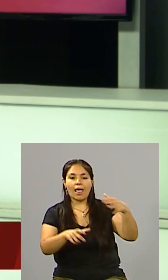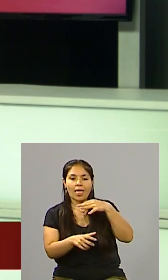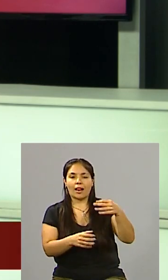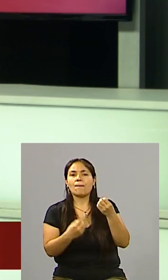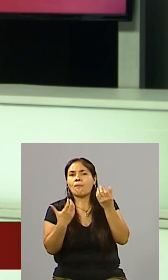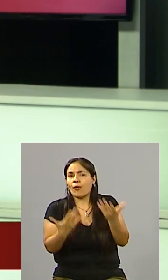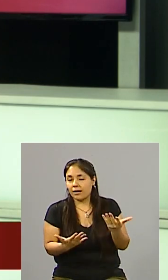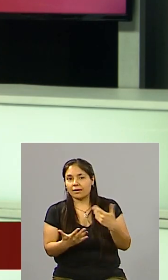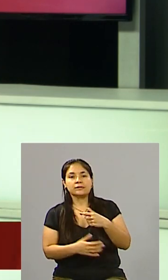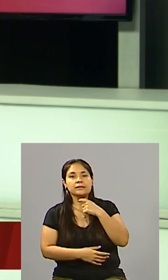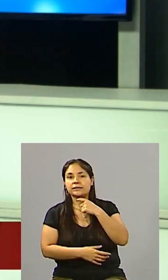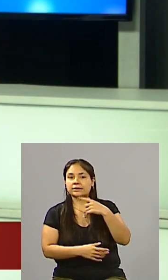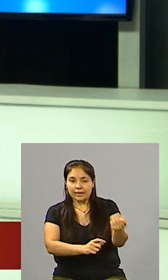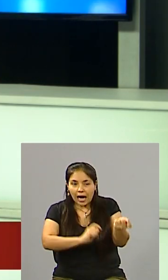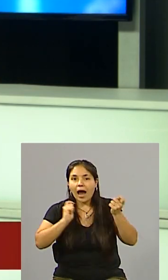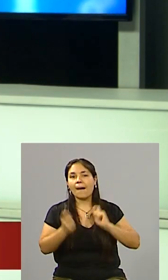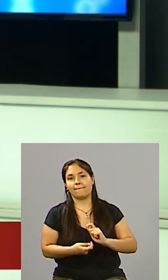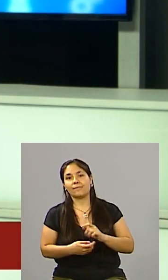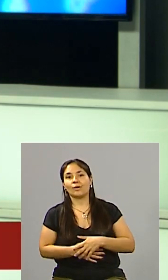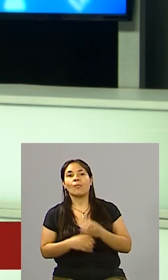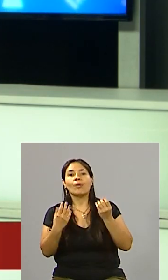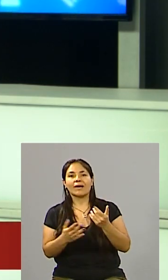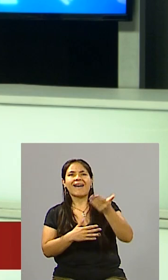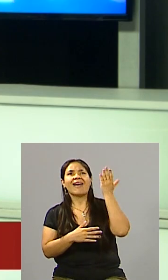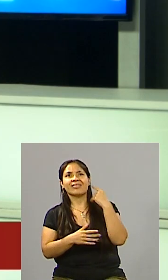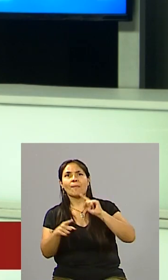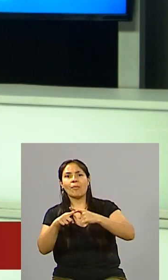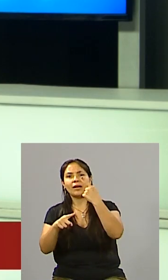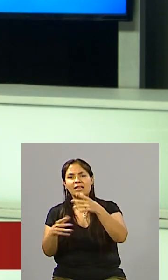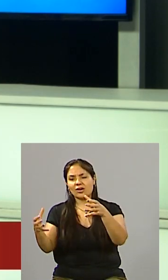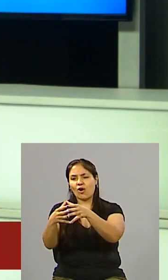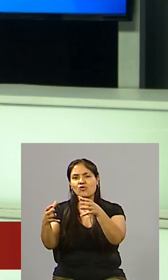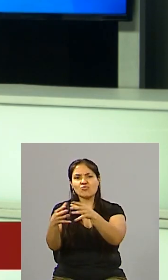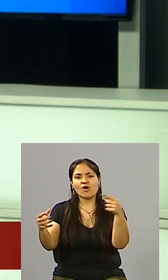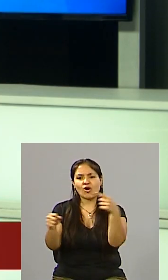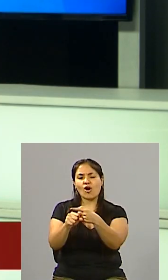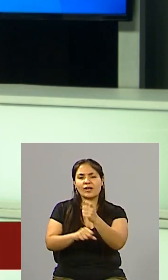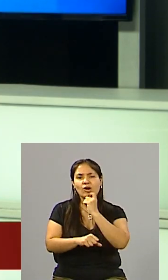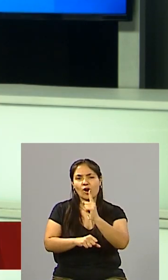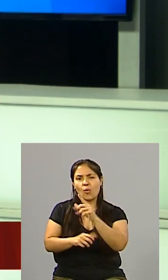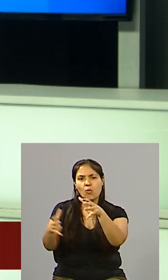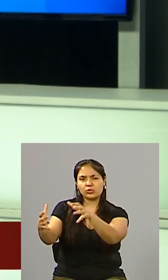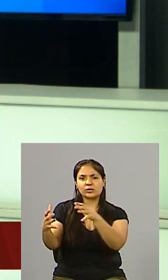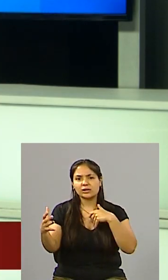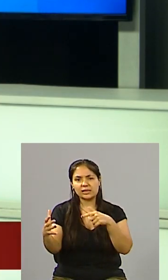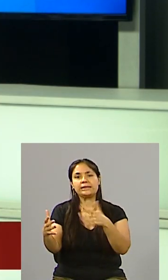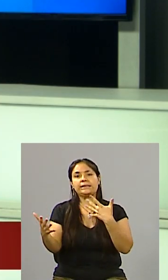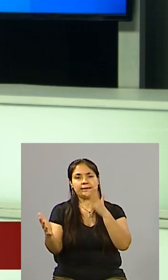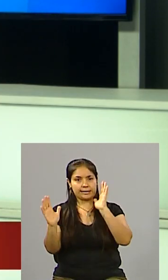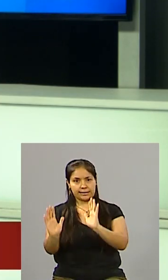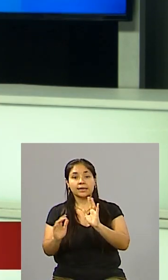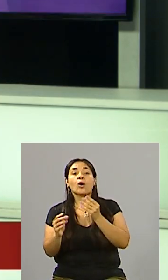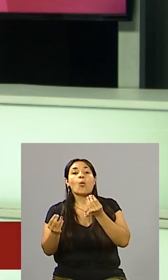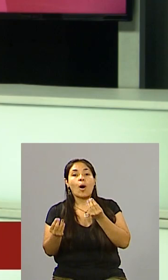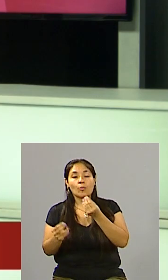que criticaba para tal vez recibir asesoramiento e incluso para armar su gabinete? Bueno, de todo